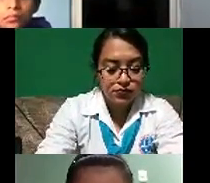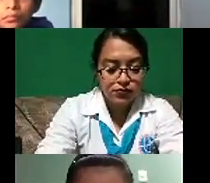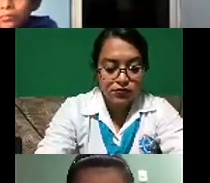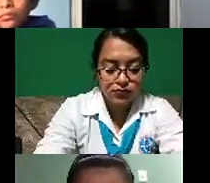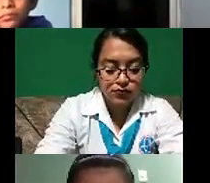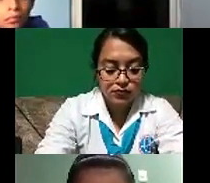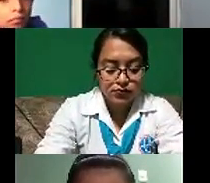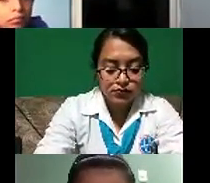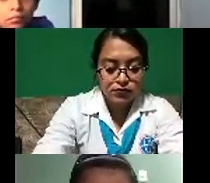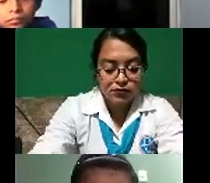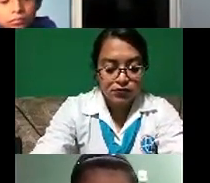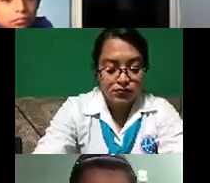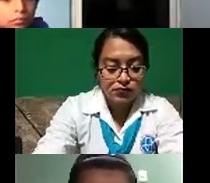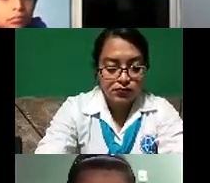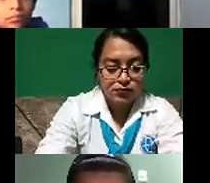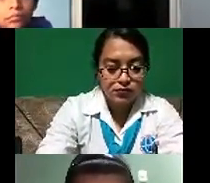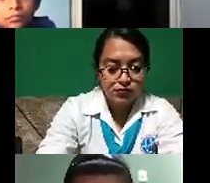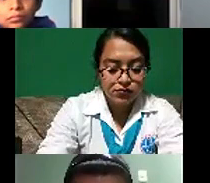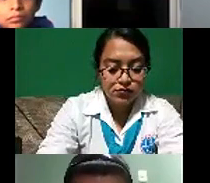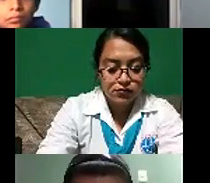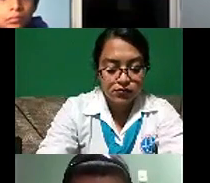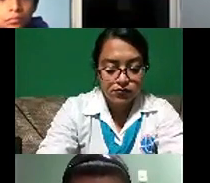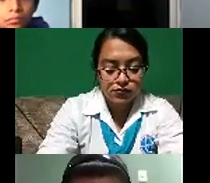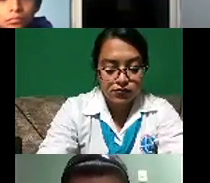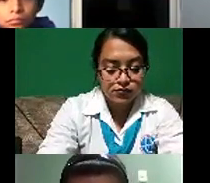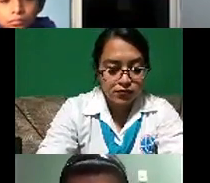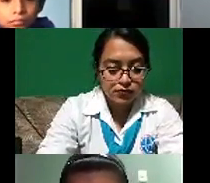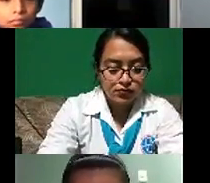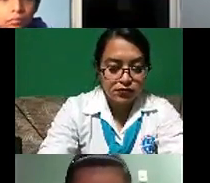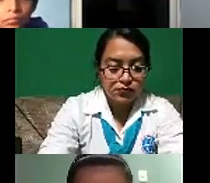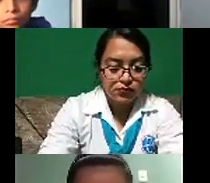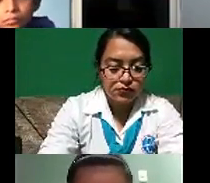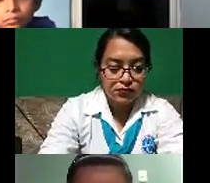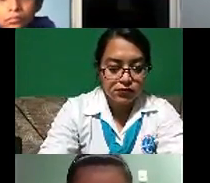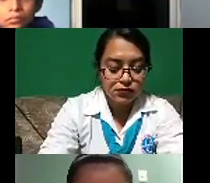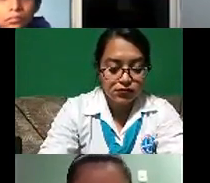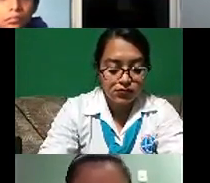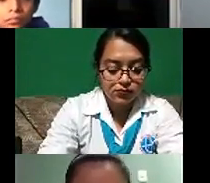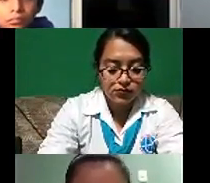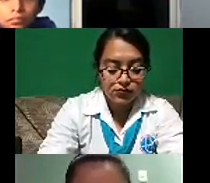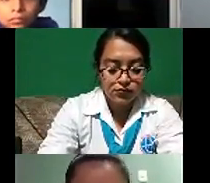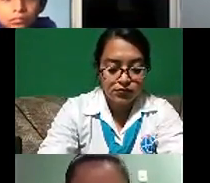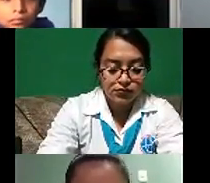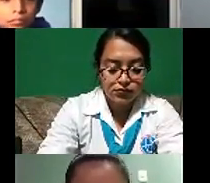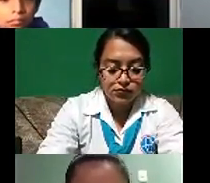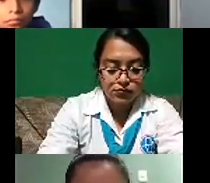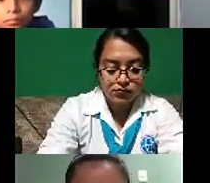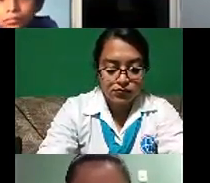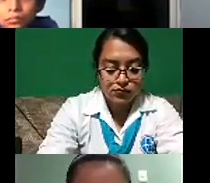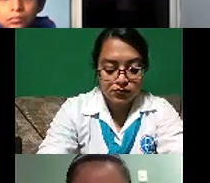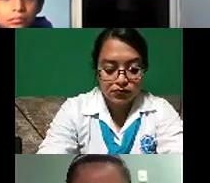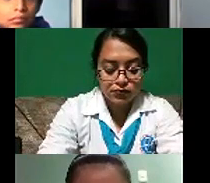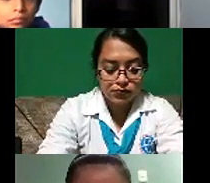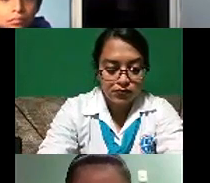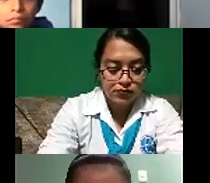mensaje motivacional de padres de familia. Se observa una fotografía de un padre abrazando a sus hijos, Dani y Frank, con un cartel que